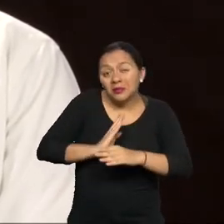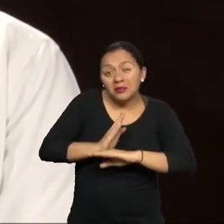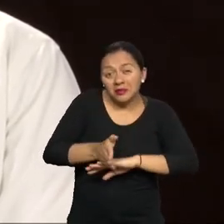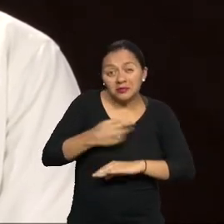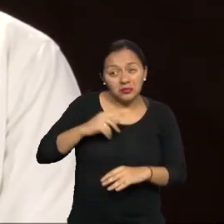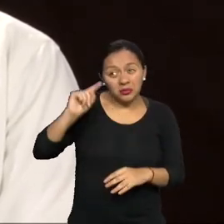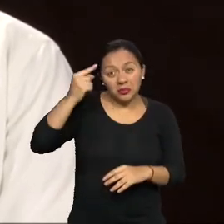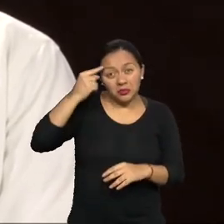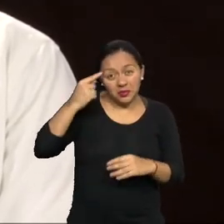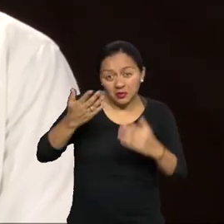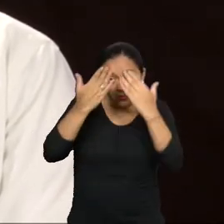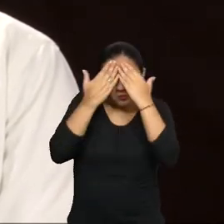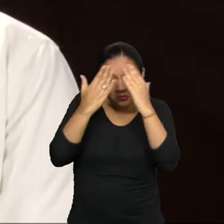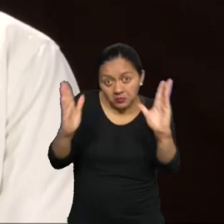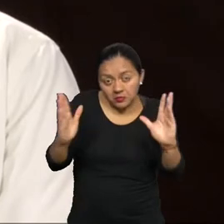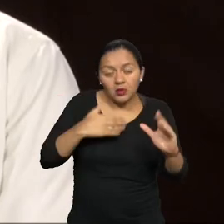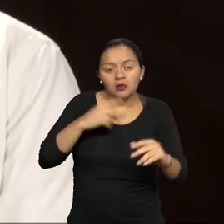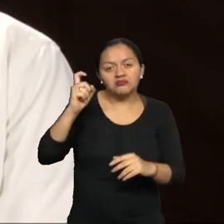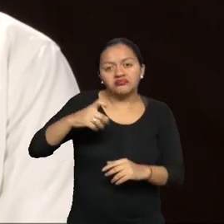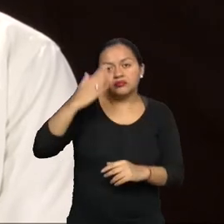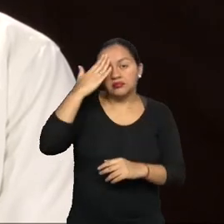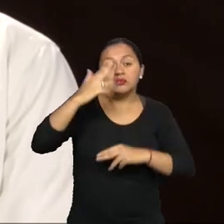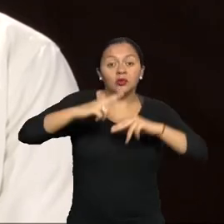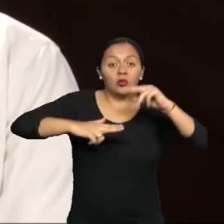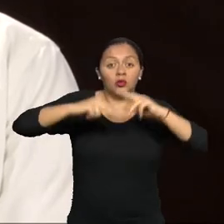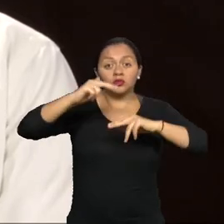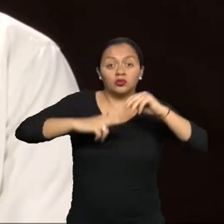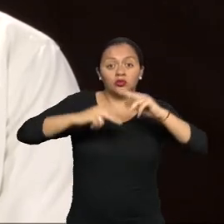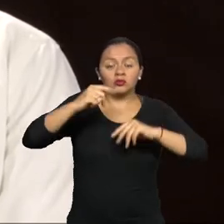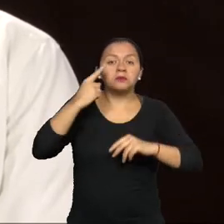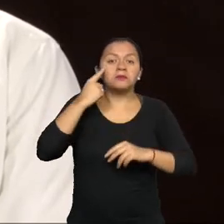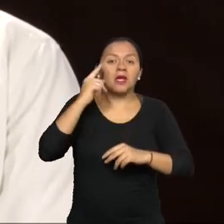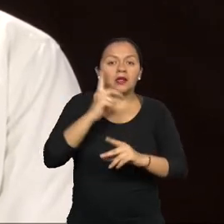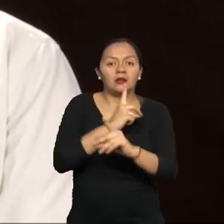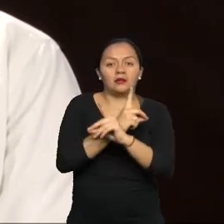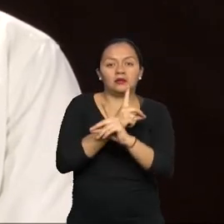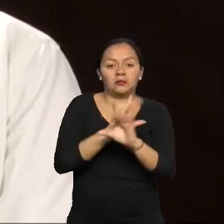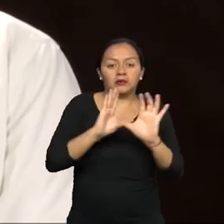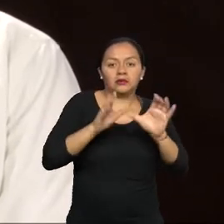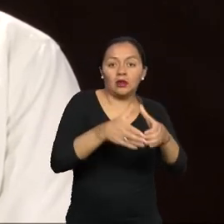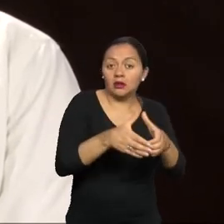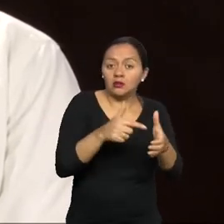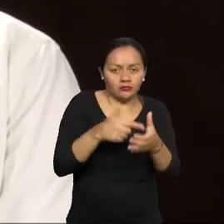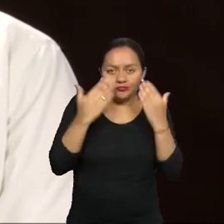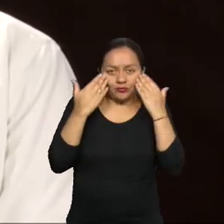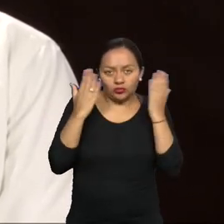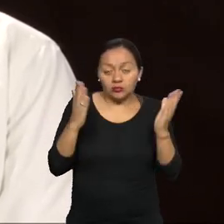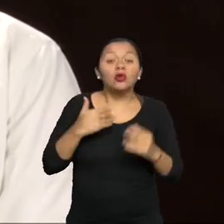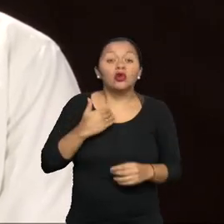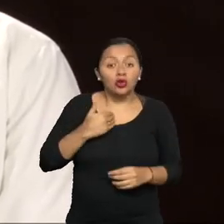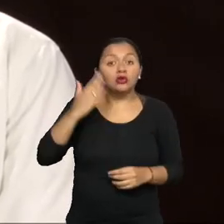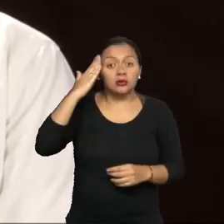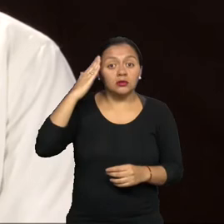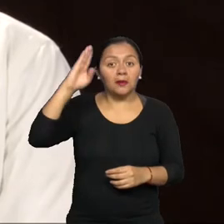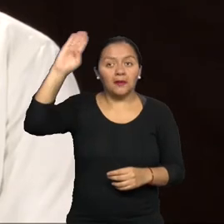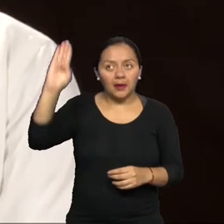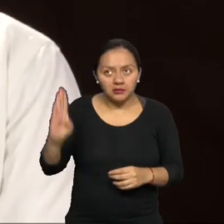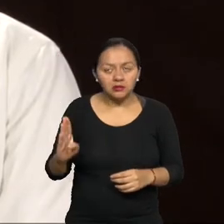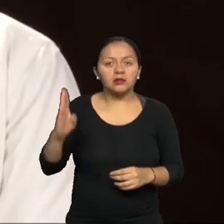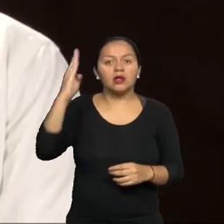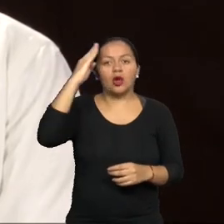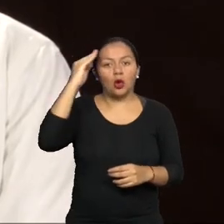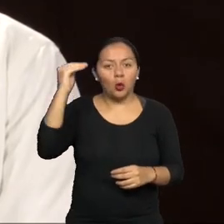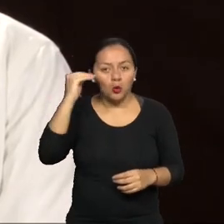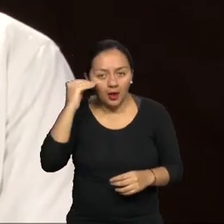piensa en construir escenarios paralímpicos. Entonces, conocemos que en Brasil, en Corea, en Japón,